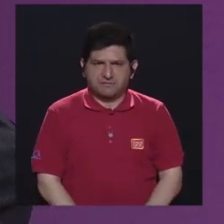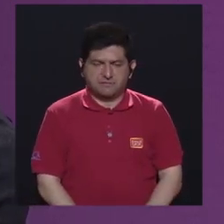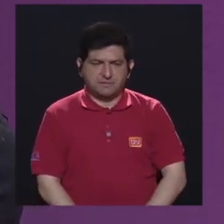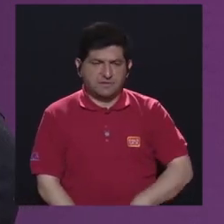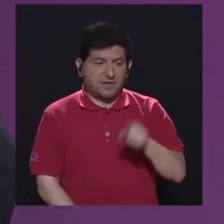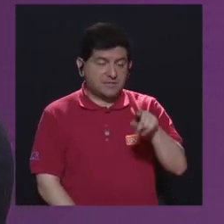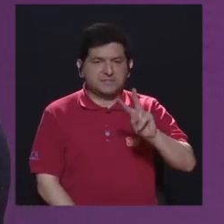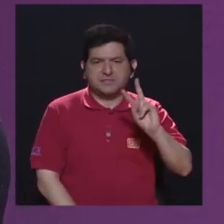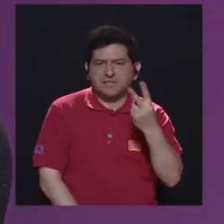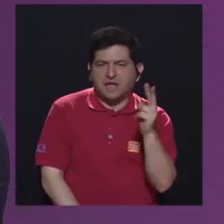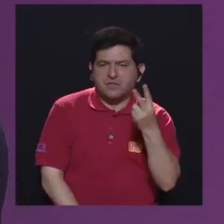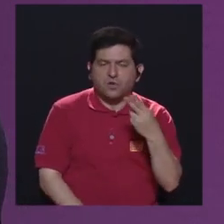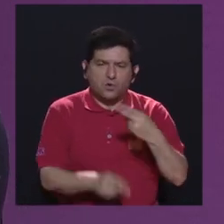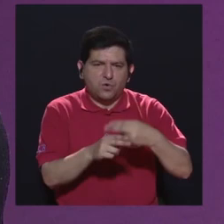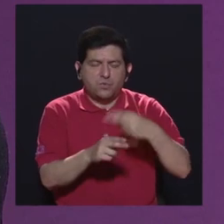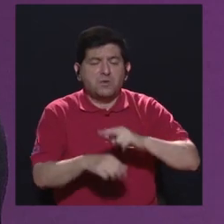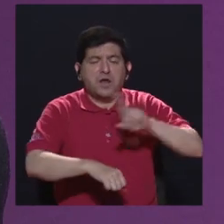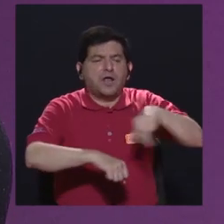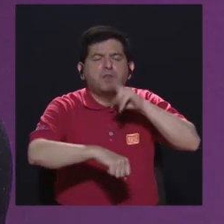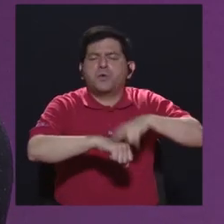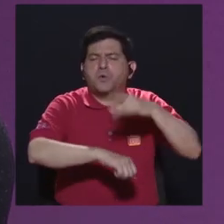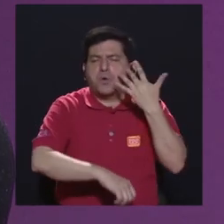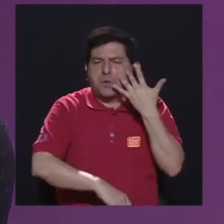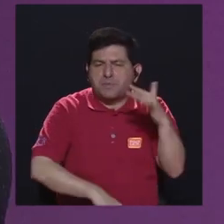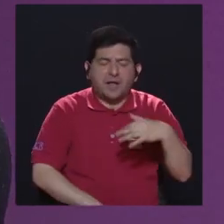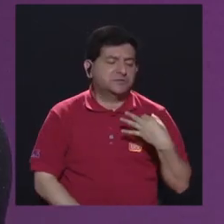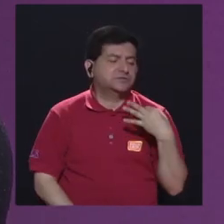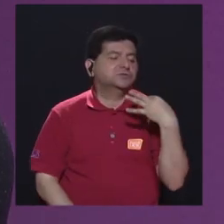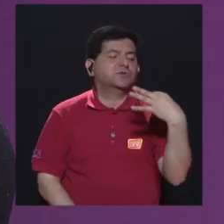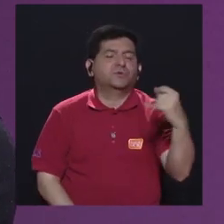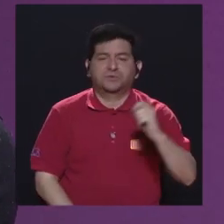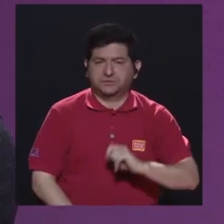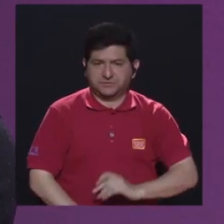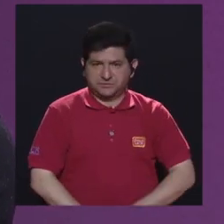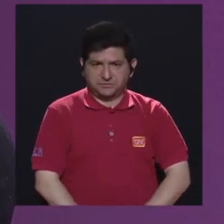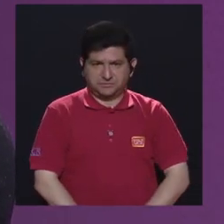estas dualidades que parecieran naturalizarse todos los días. Y